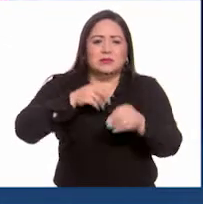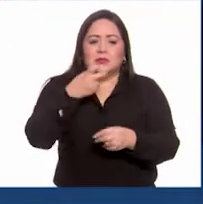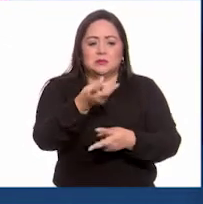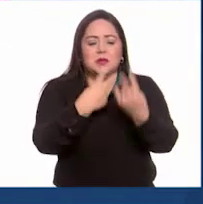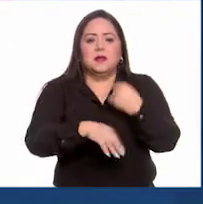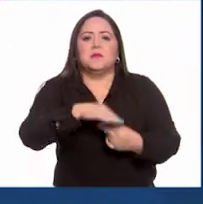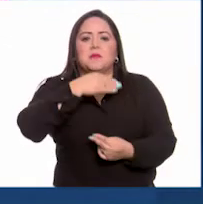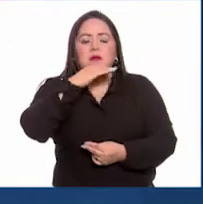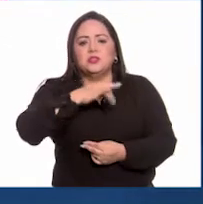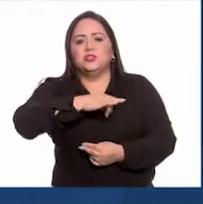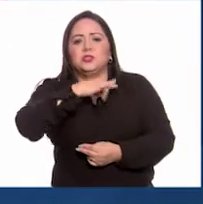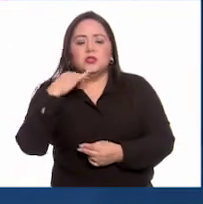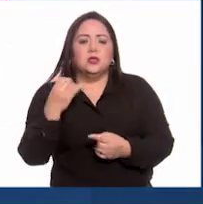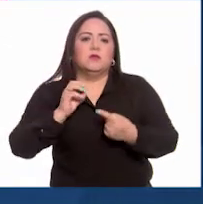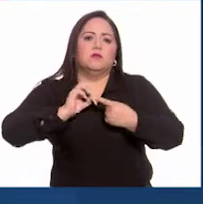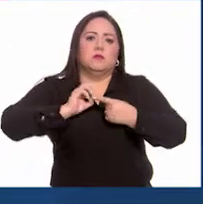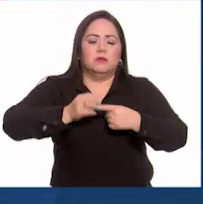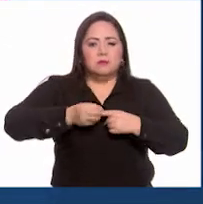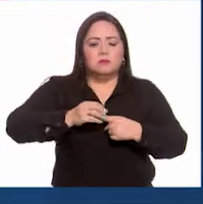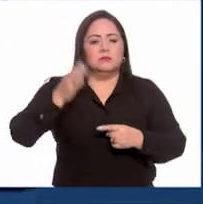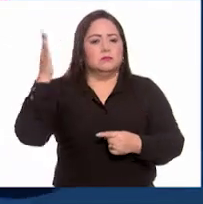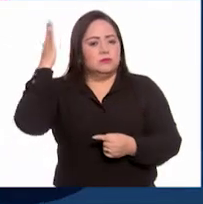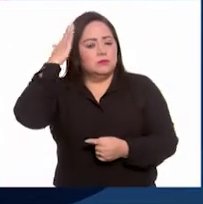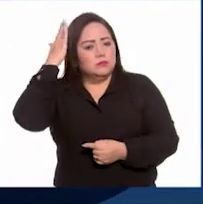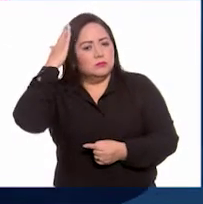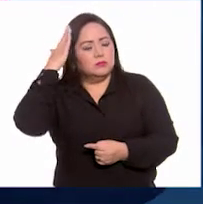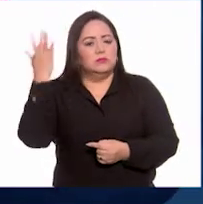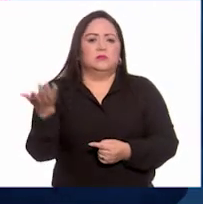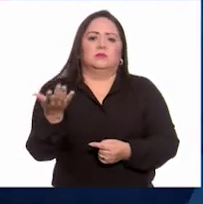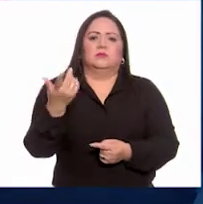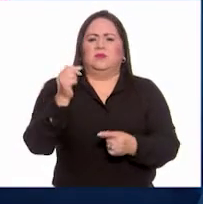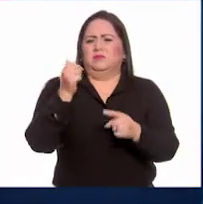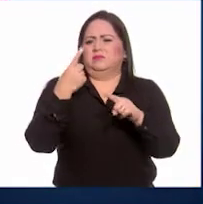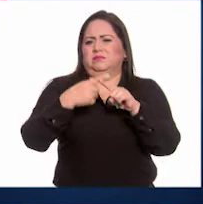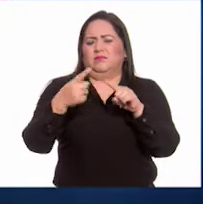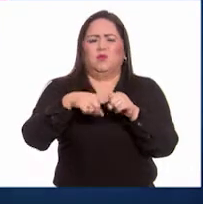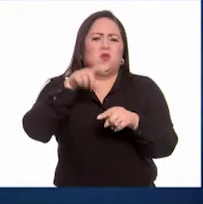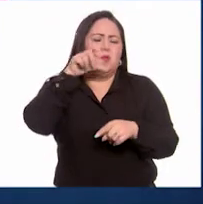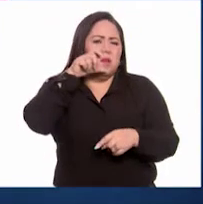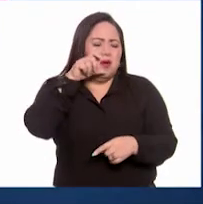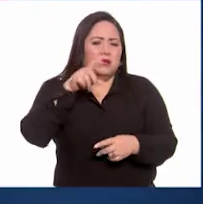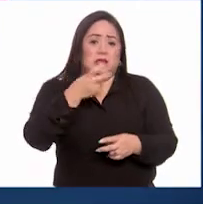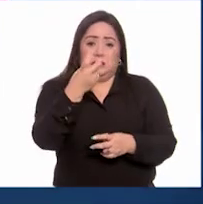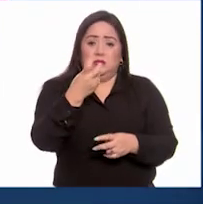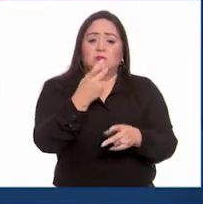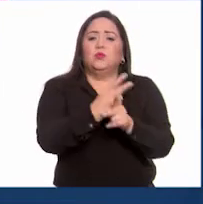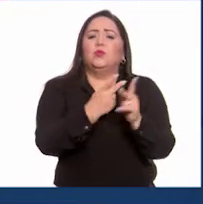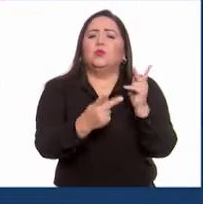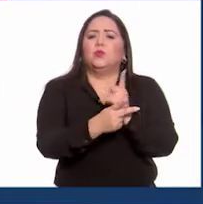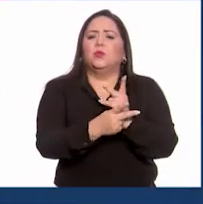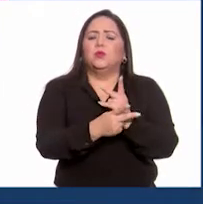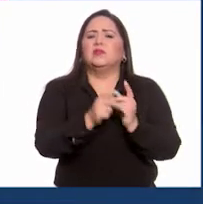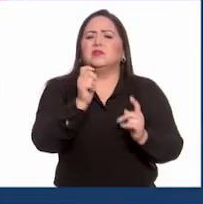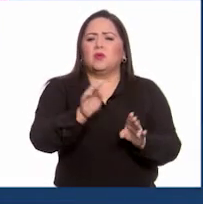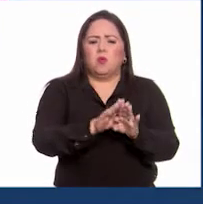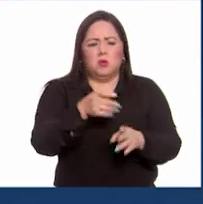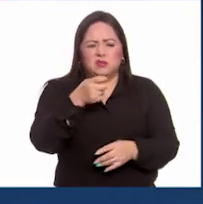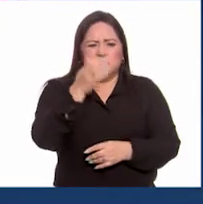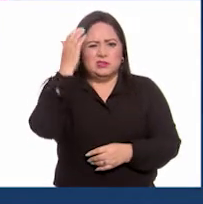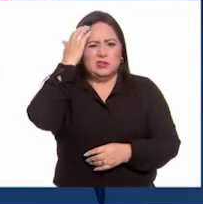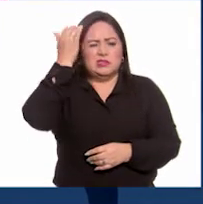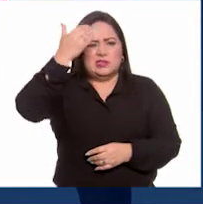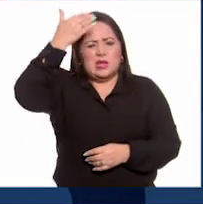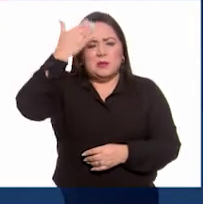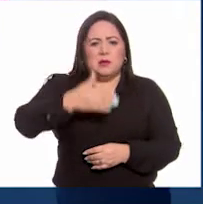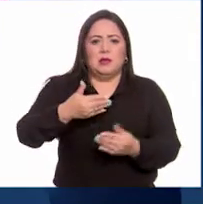maíz, chile, frijol, calabaza, quintoniles, tomates y es producto de los conocimientos y